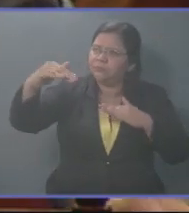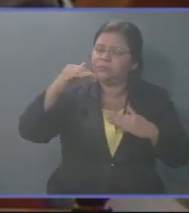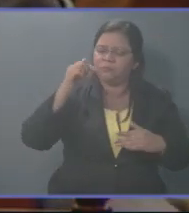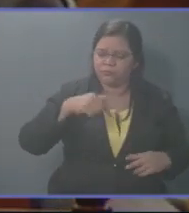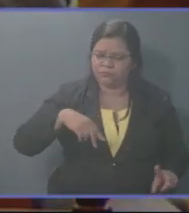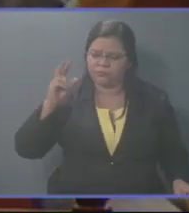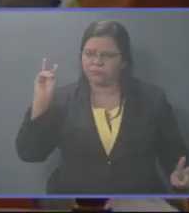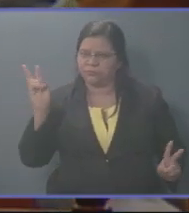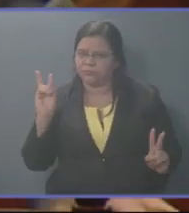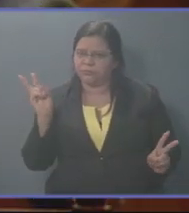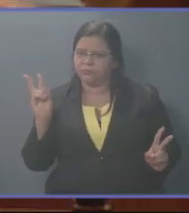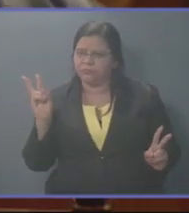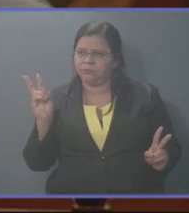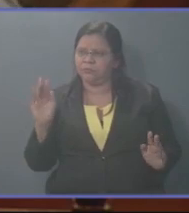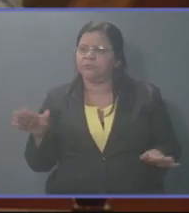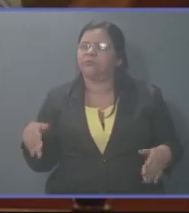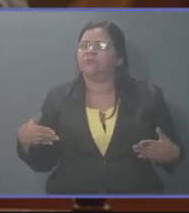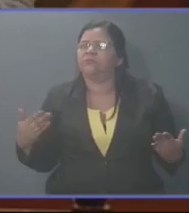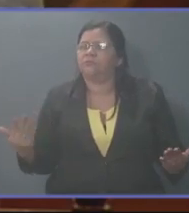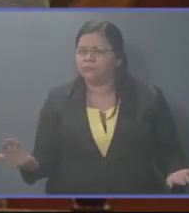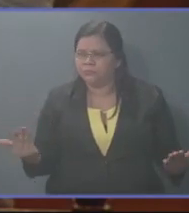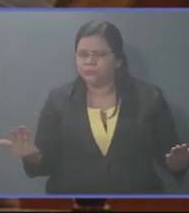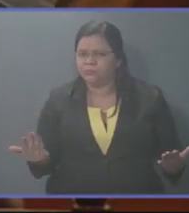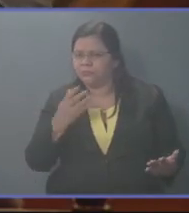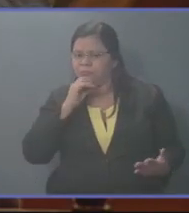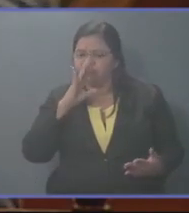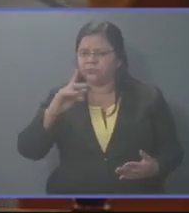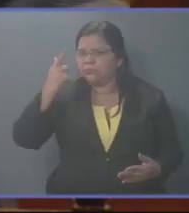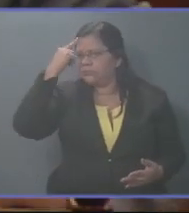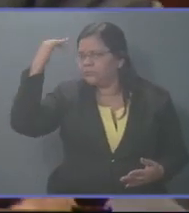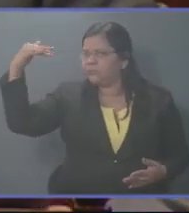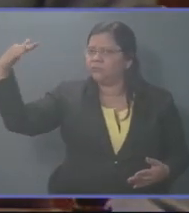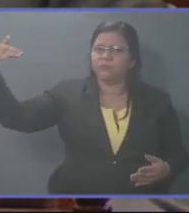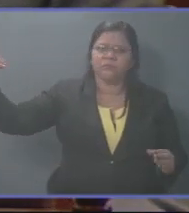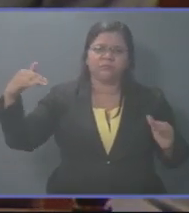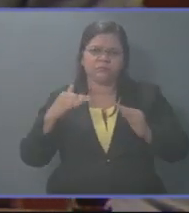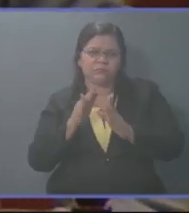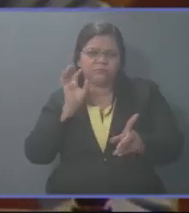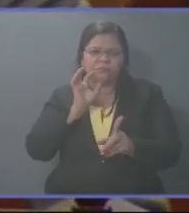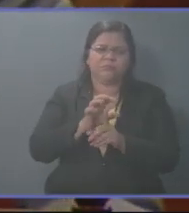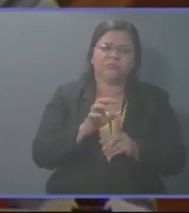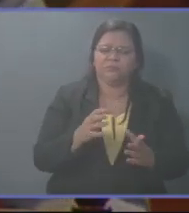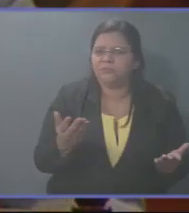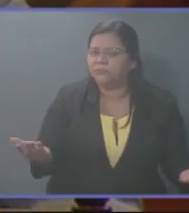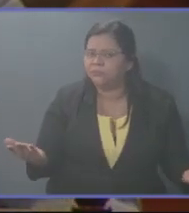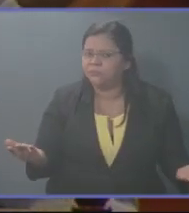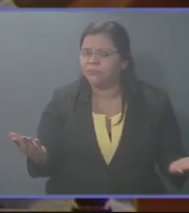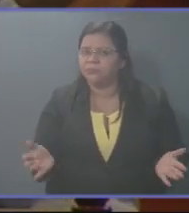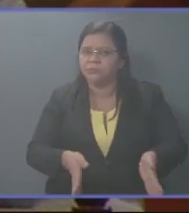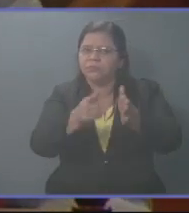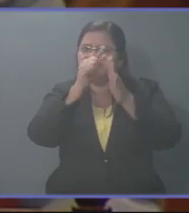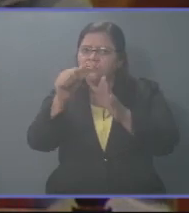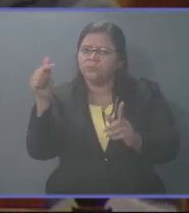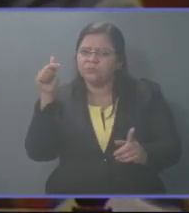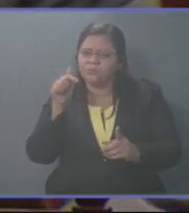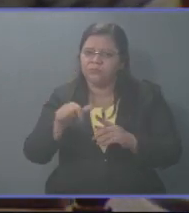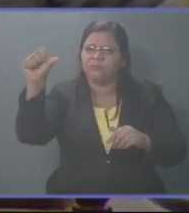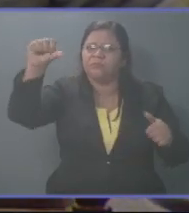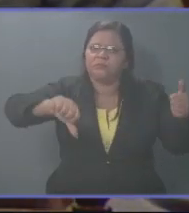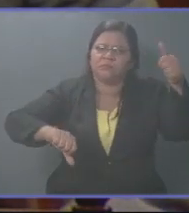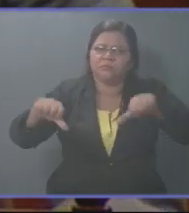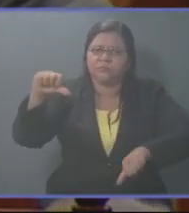Salvador para criminalizar la política, criminalizar las instituciones